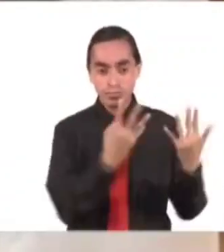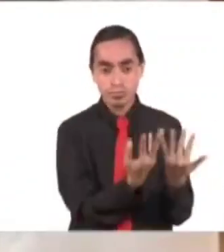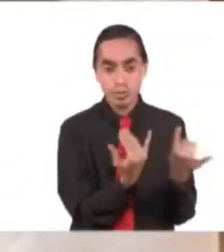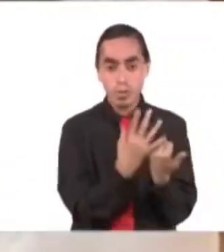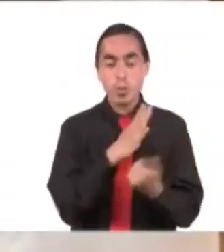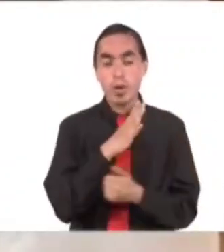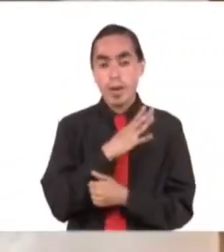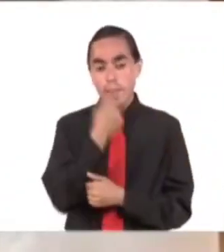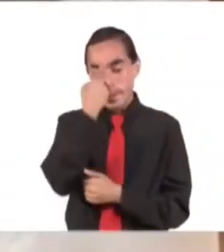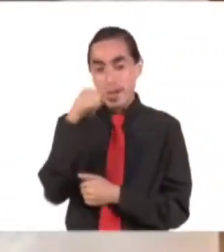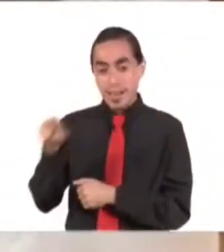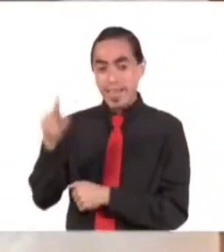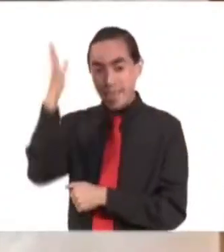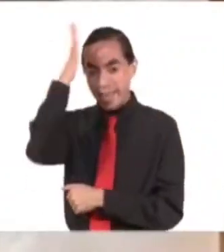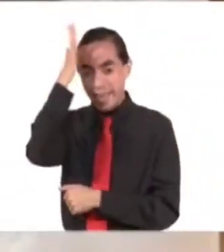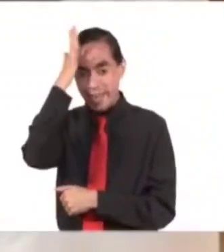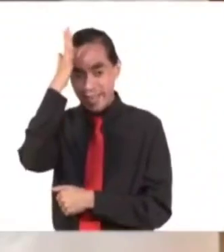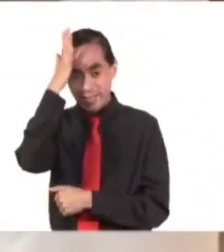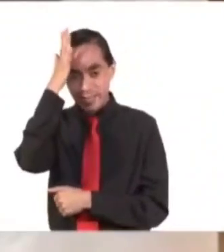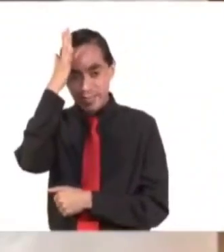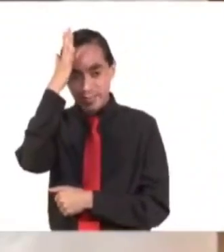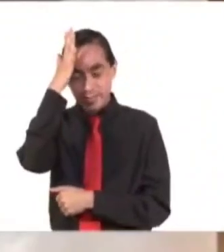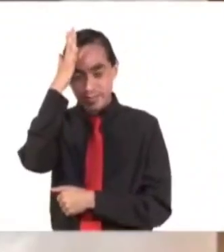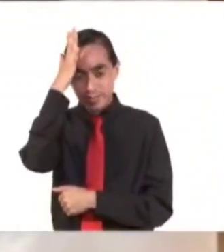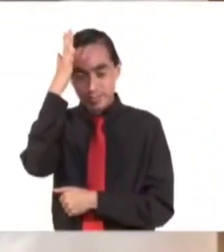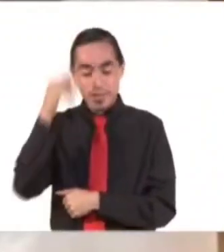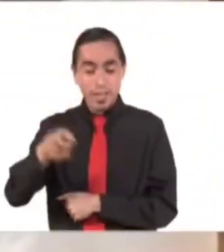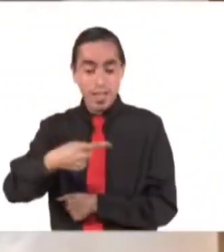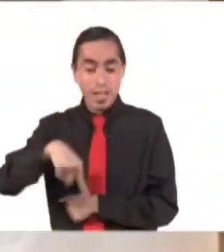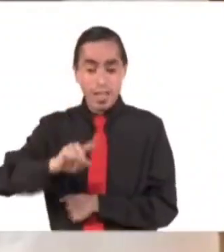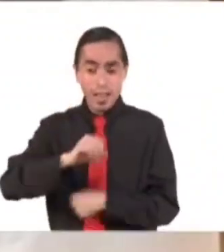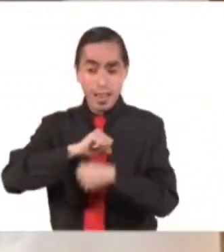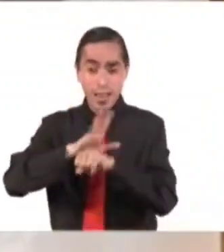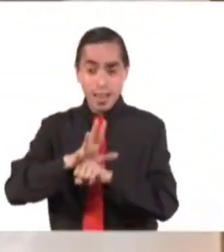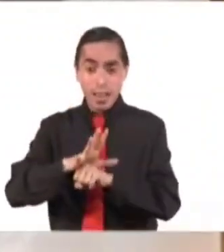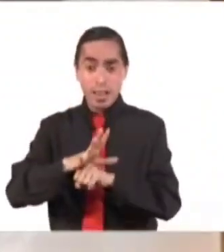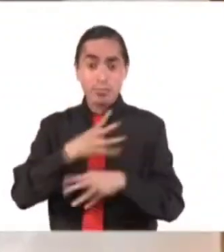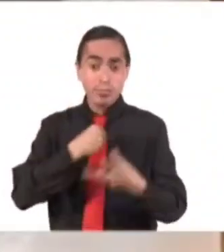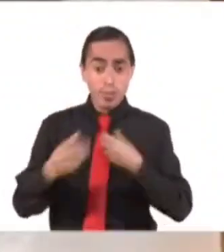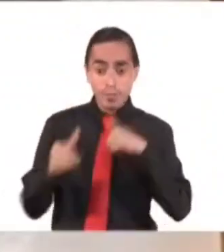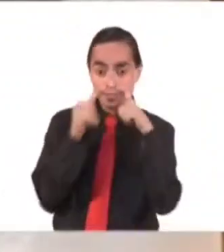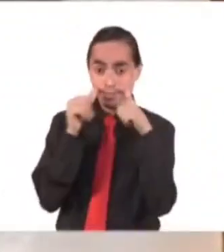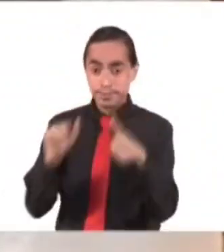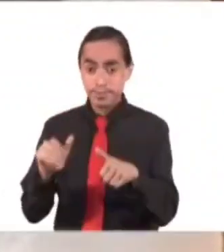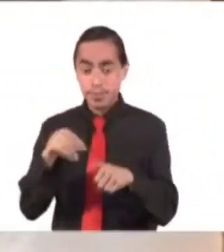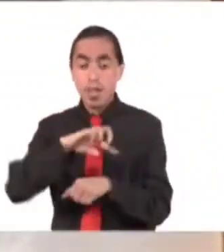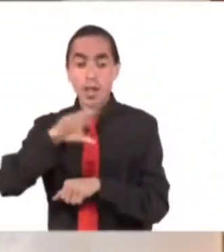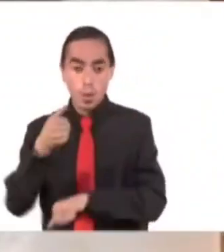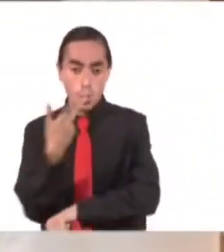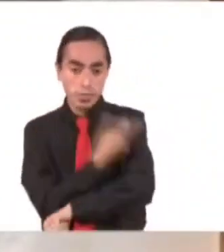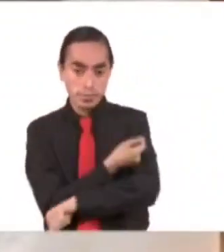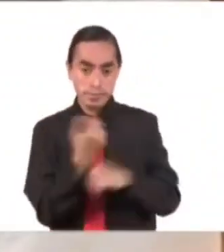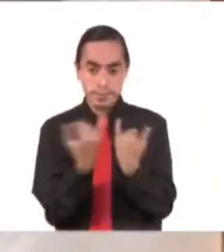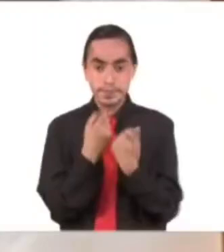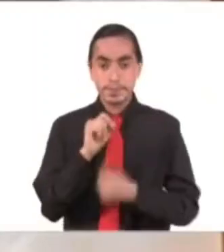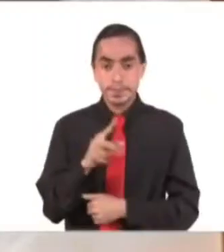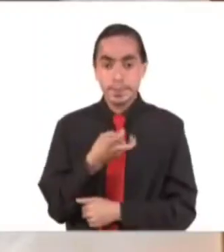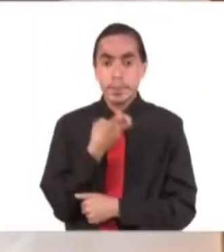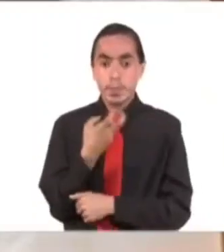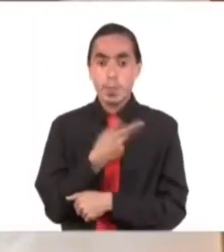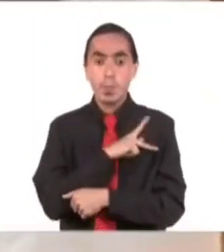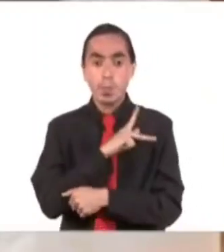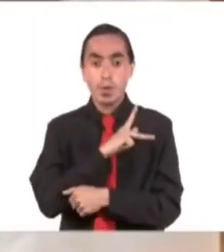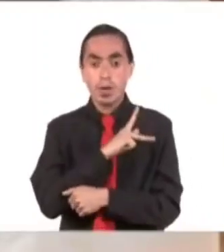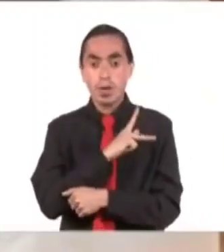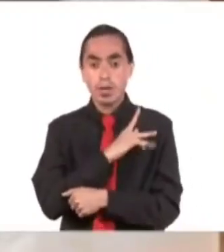verdad, encabezados por ella, llevar la atención a la pandemia y después también a la vacunación. En fin, ese